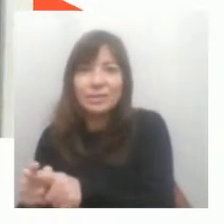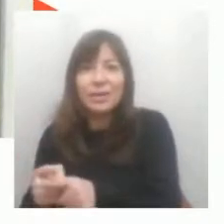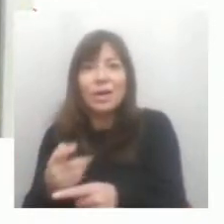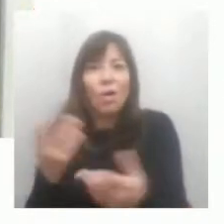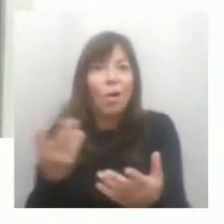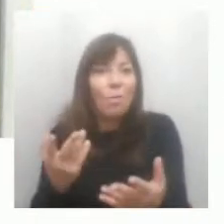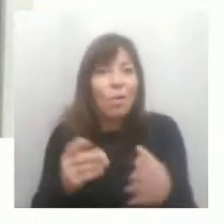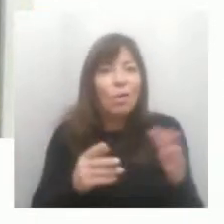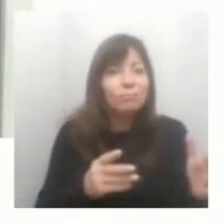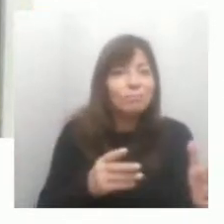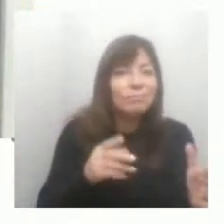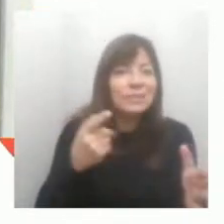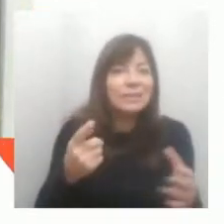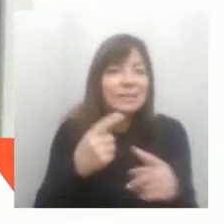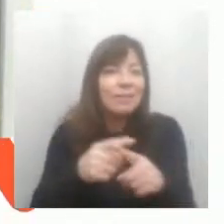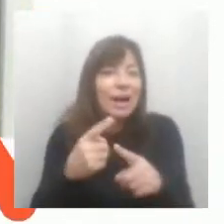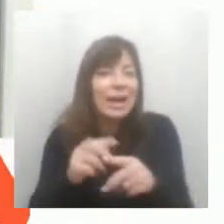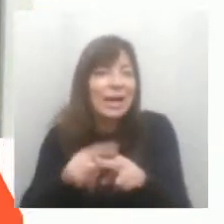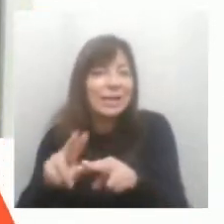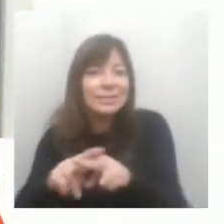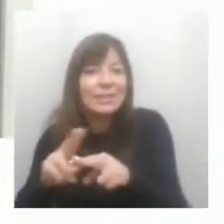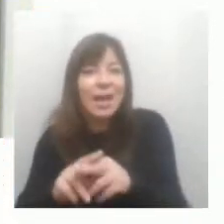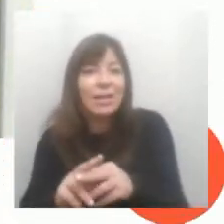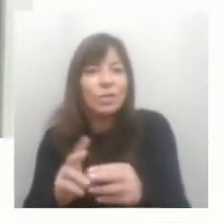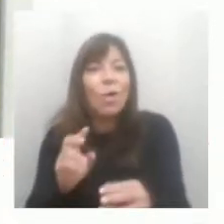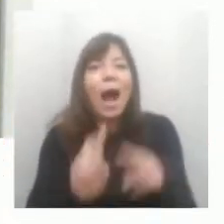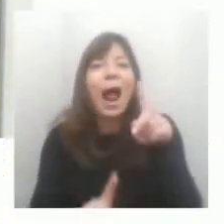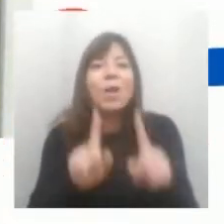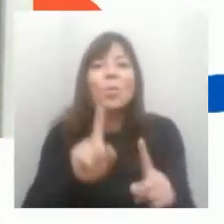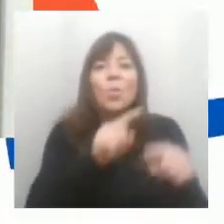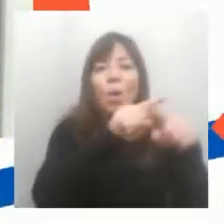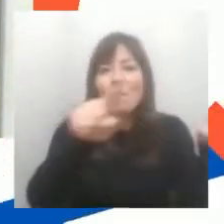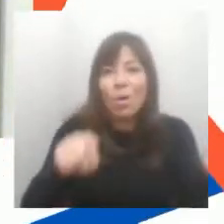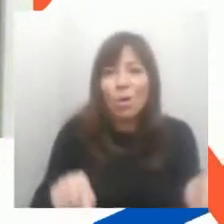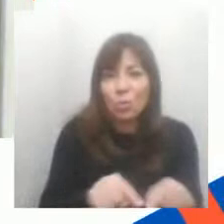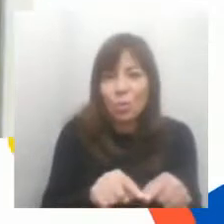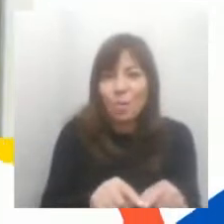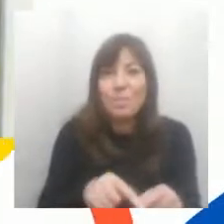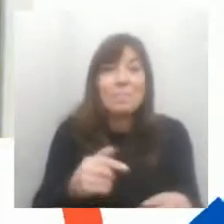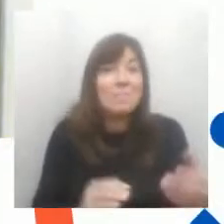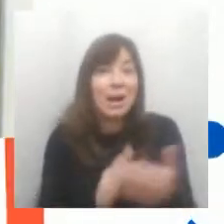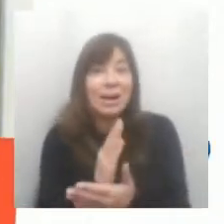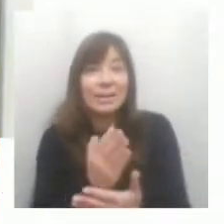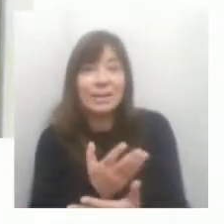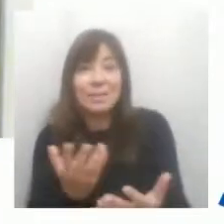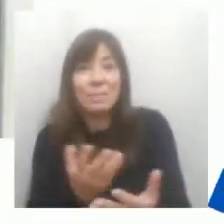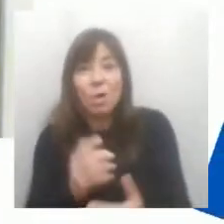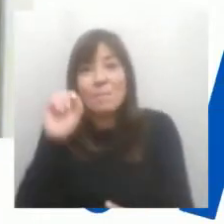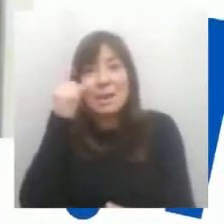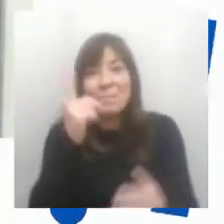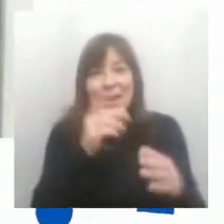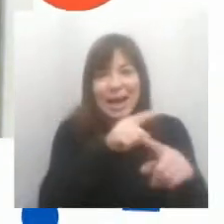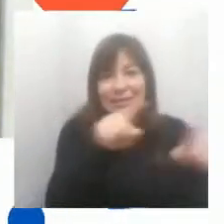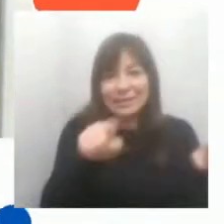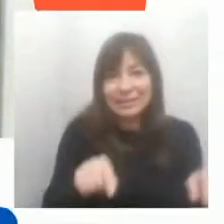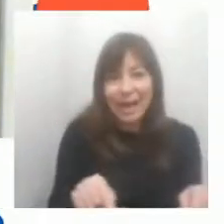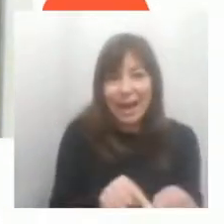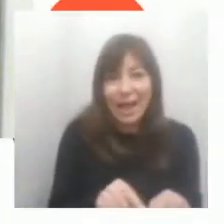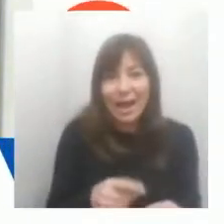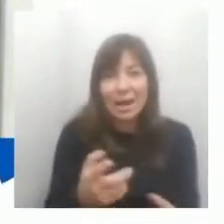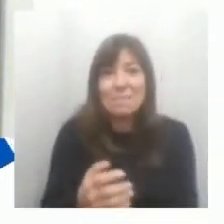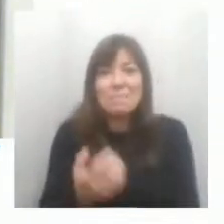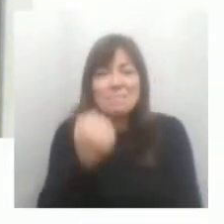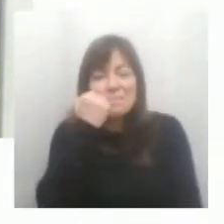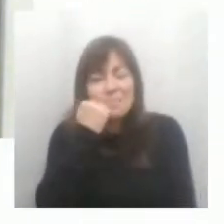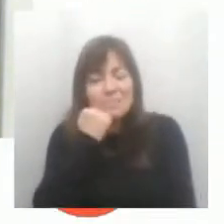cómo se fueron incluso montando algunos módulos. Partimos entonces con la primera sala, que es una de las más queridas, una de las que